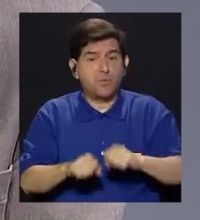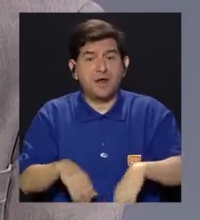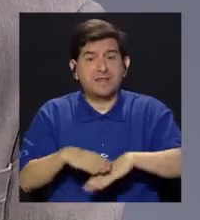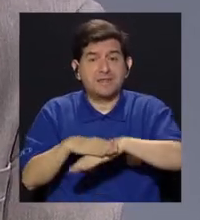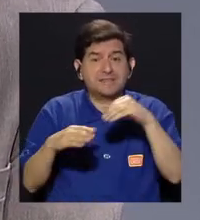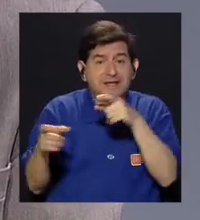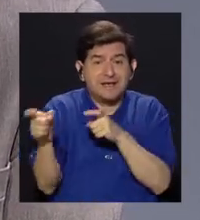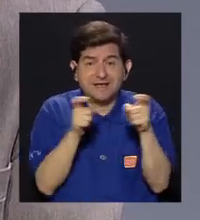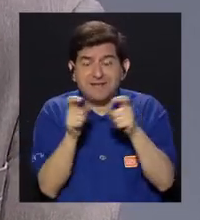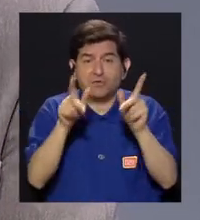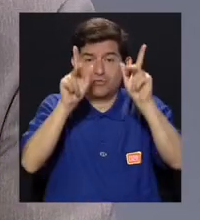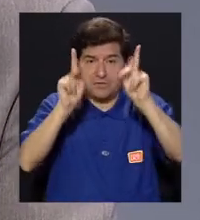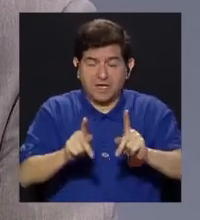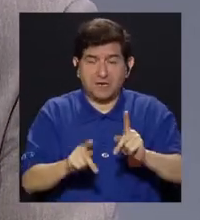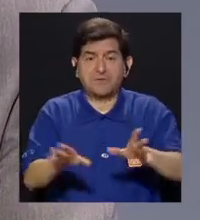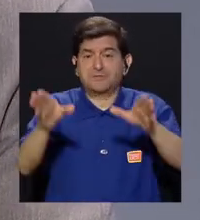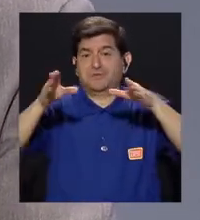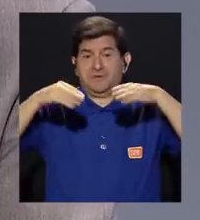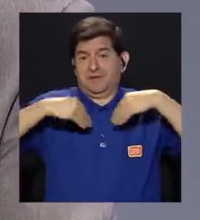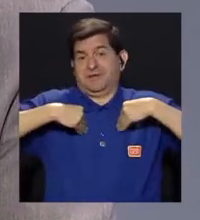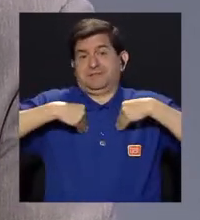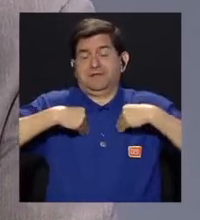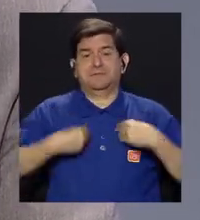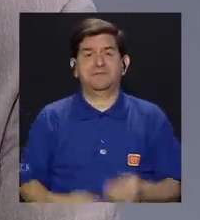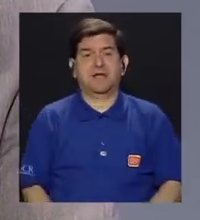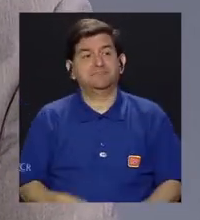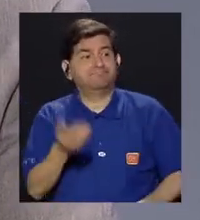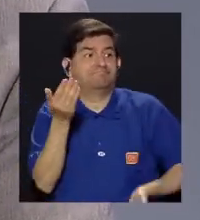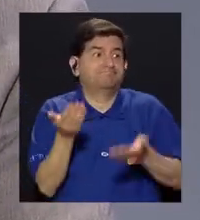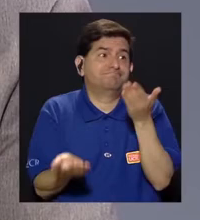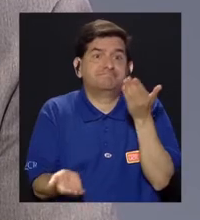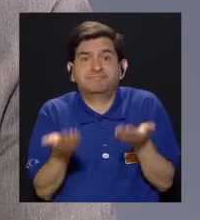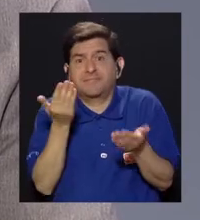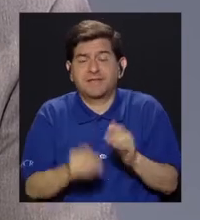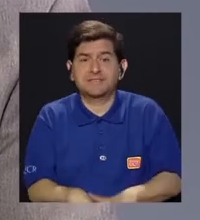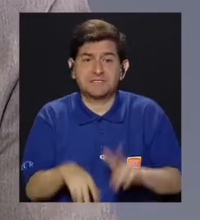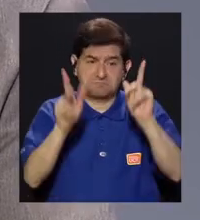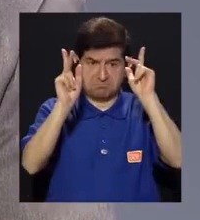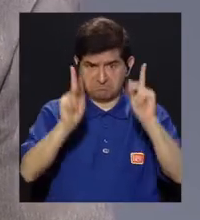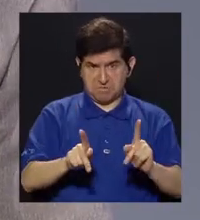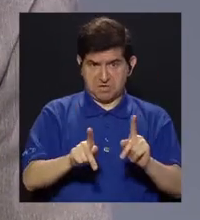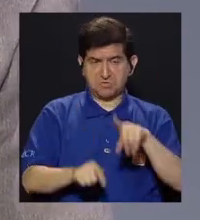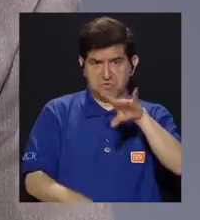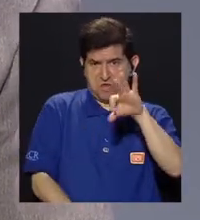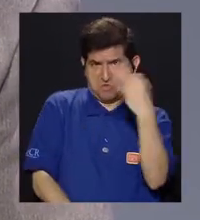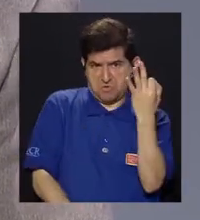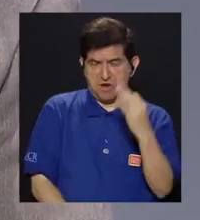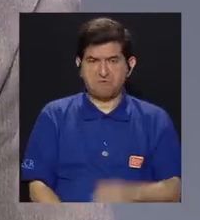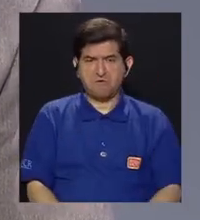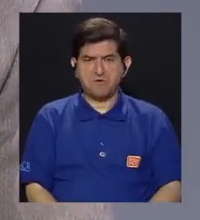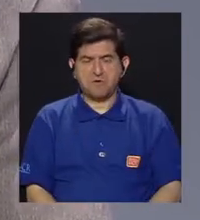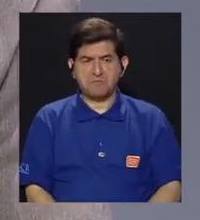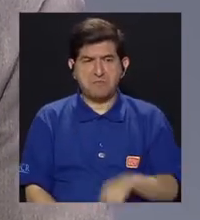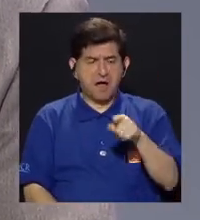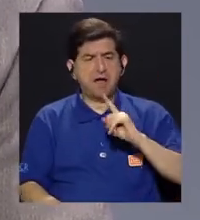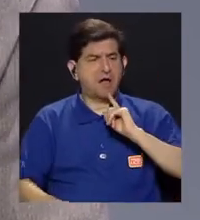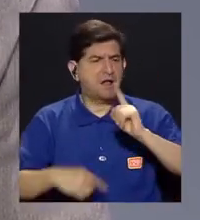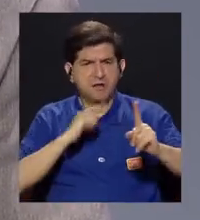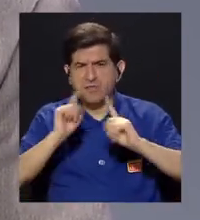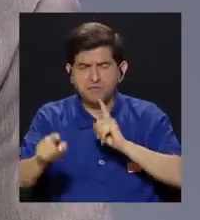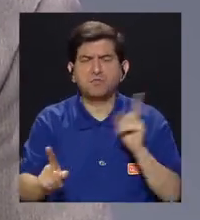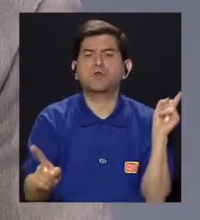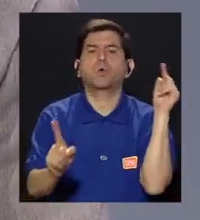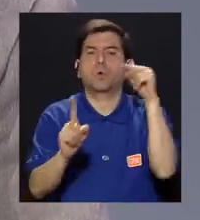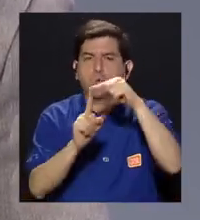puede salirse de las manos de la persona que lo está recibiendo ya sea porque la persona de alguna forma lo aprueba hasta que lo